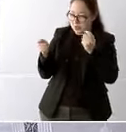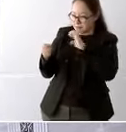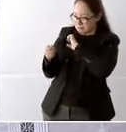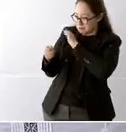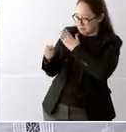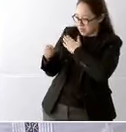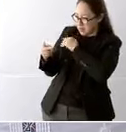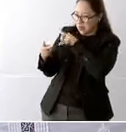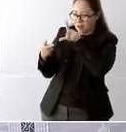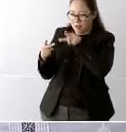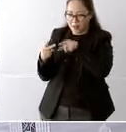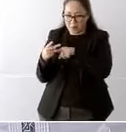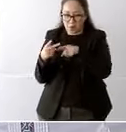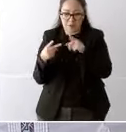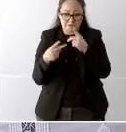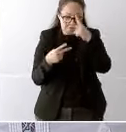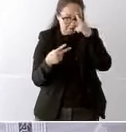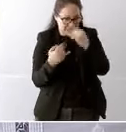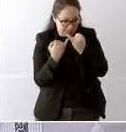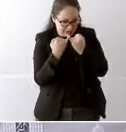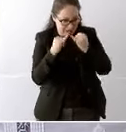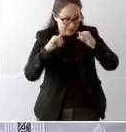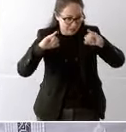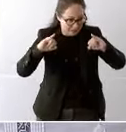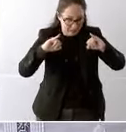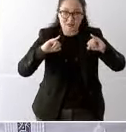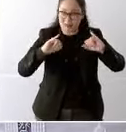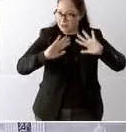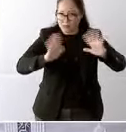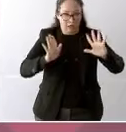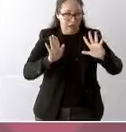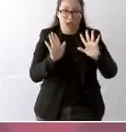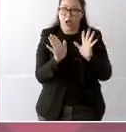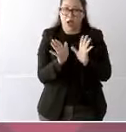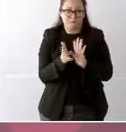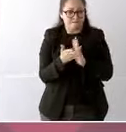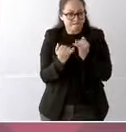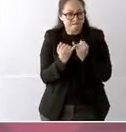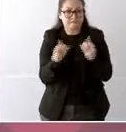y el que más lo